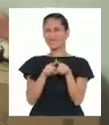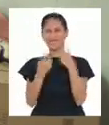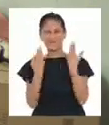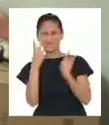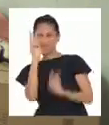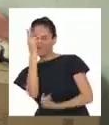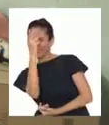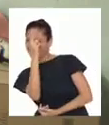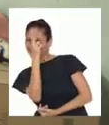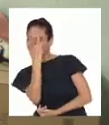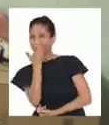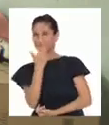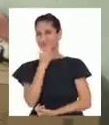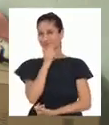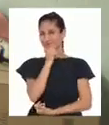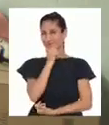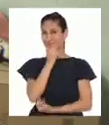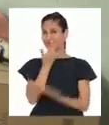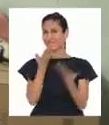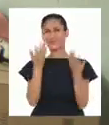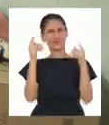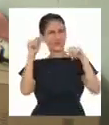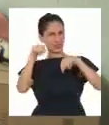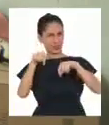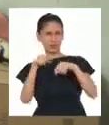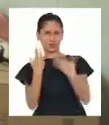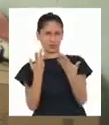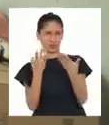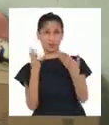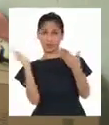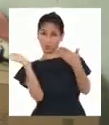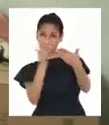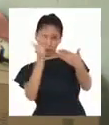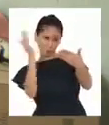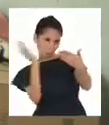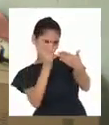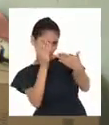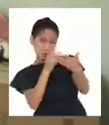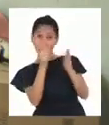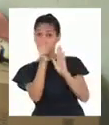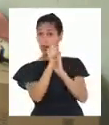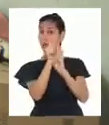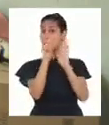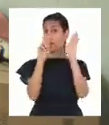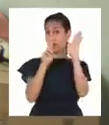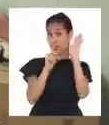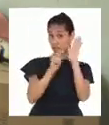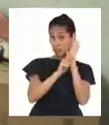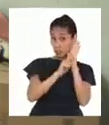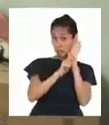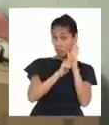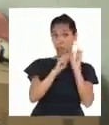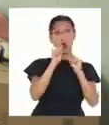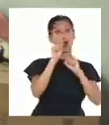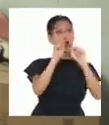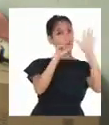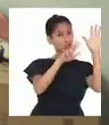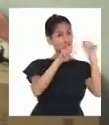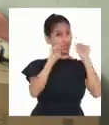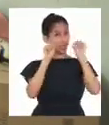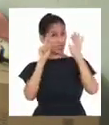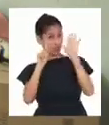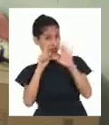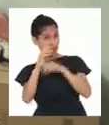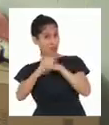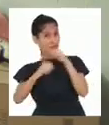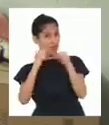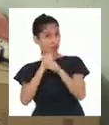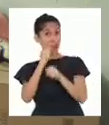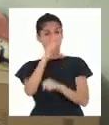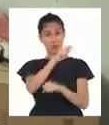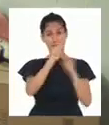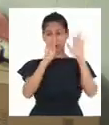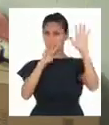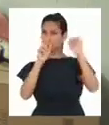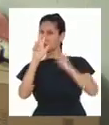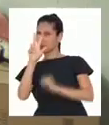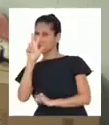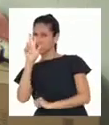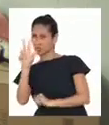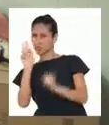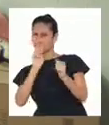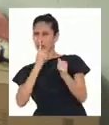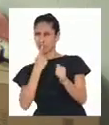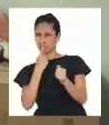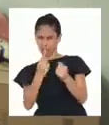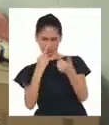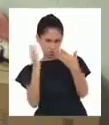confundida. Acabo de encontrar el artículo 86 de la Constitución de 1933 que dice: gozan